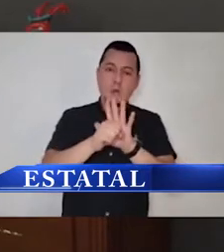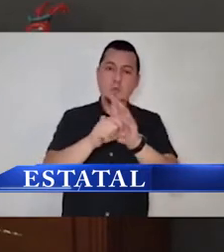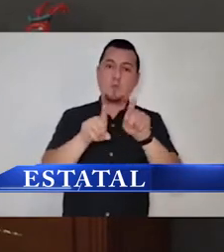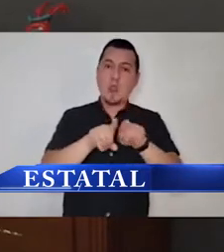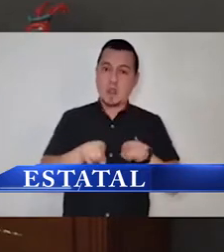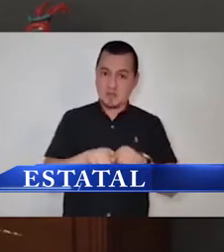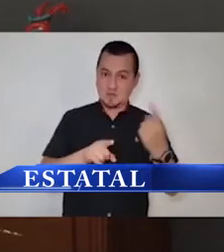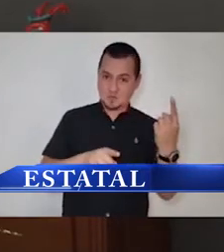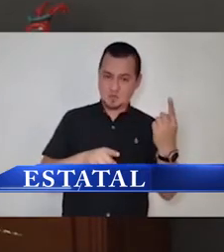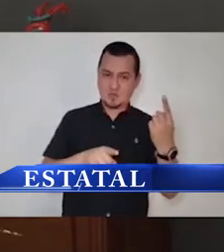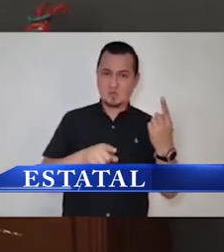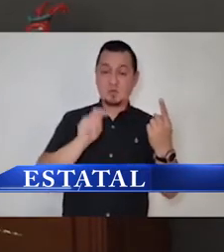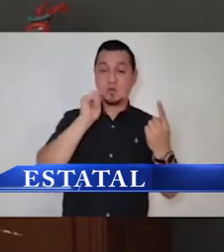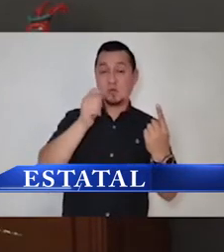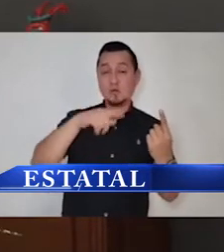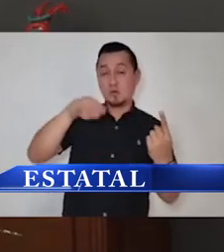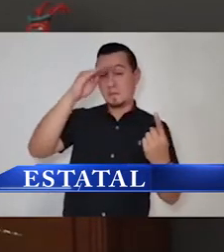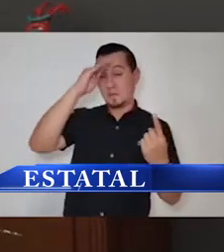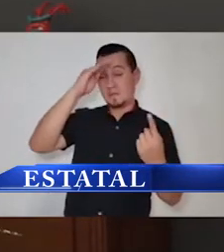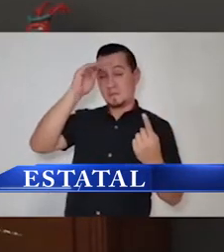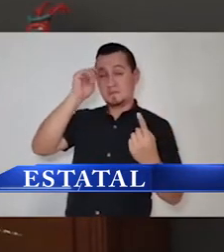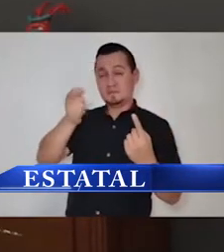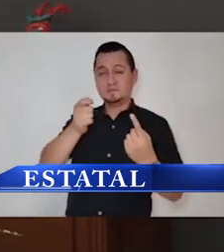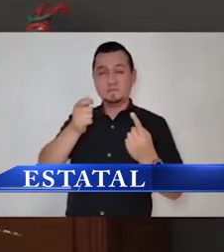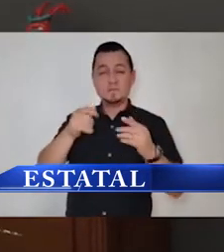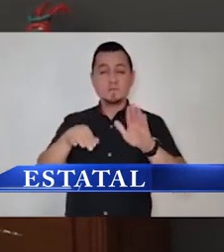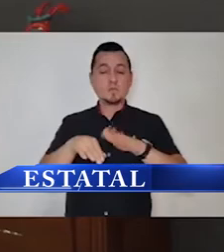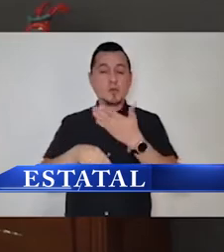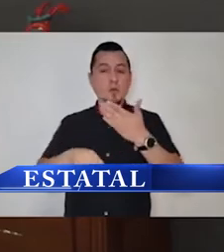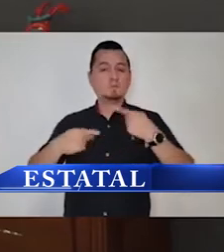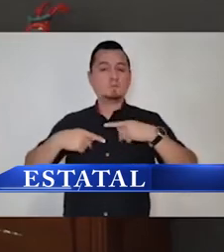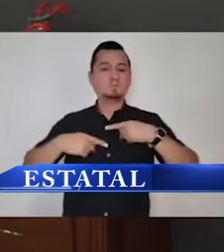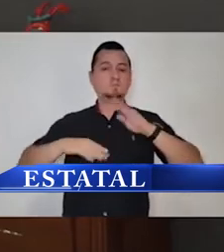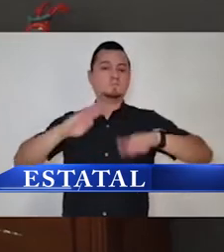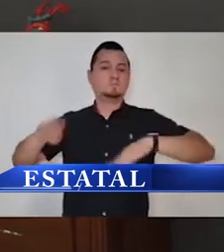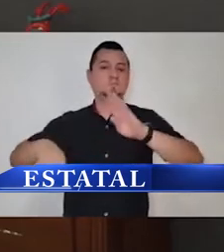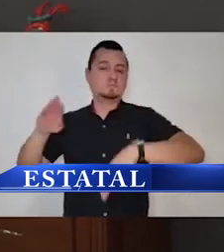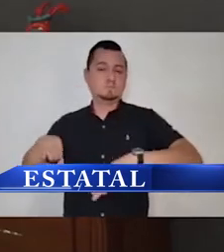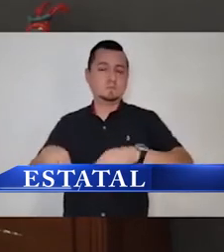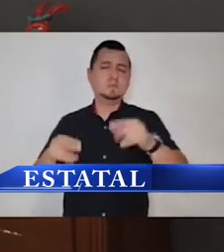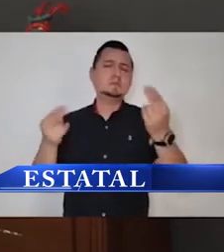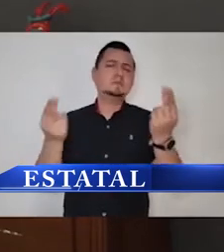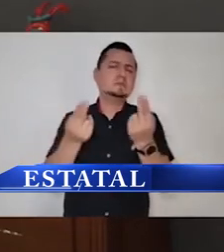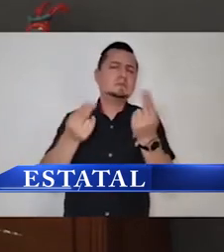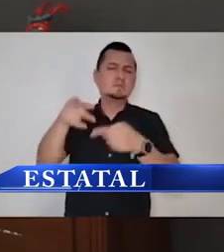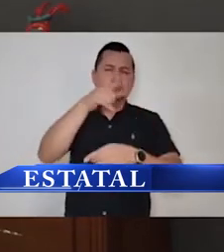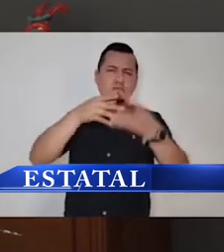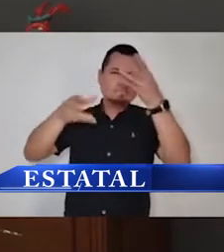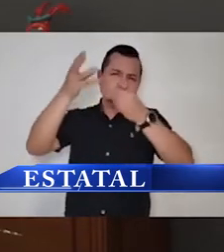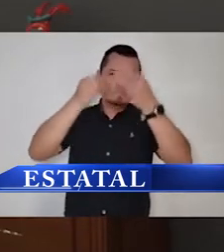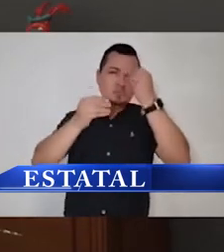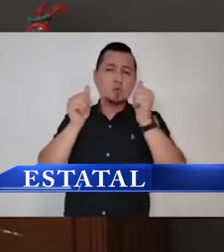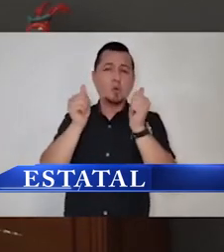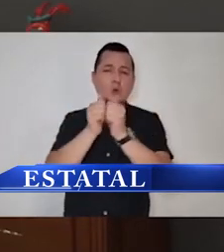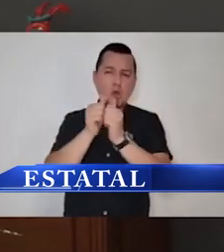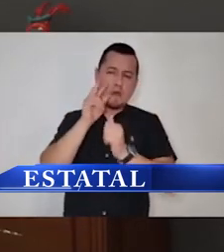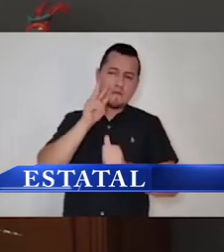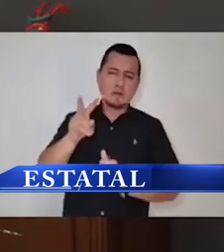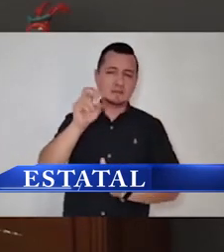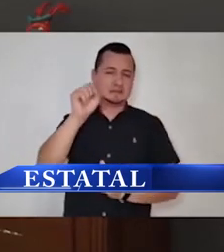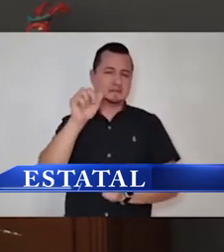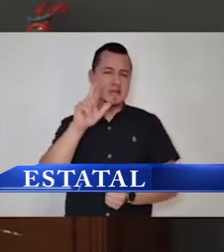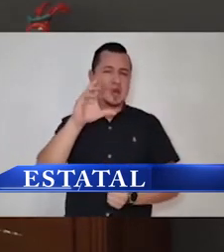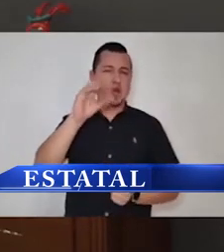importantes como el COVID-19 en su impacto en la morbimortalidad. Necesitamos aprender a vivir con el